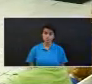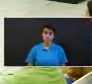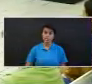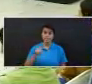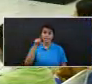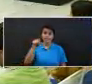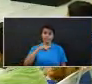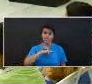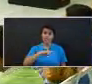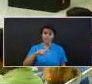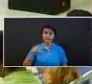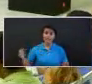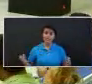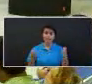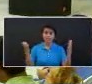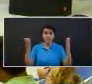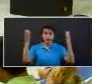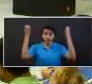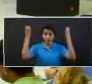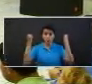Ese será ensalzado.